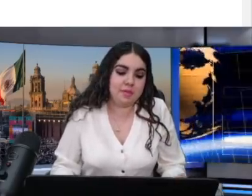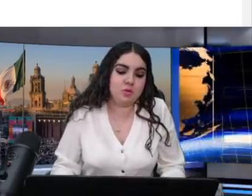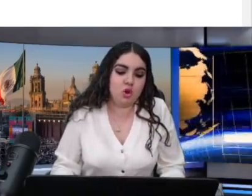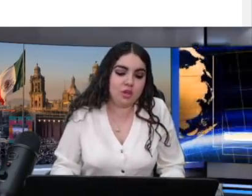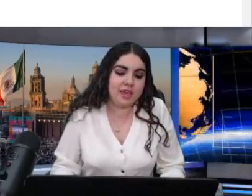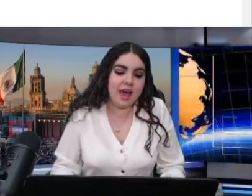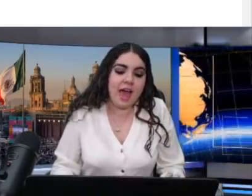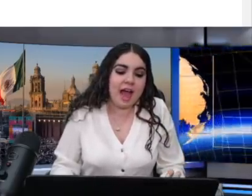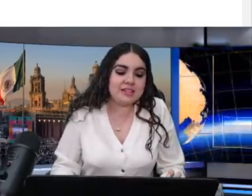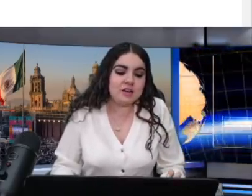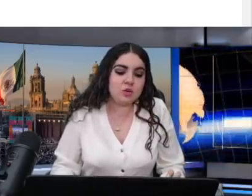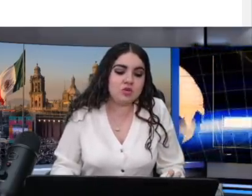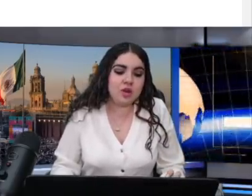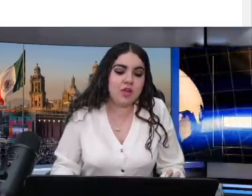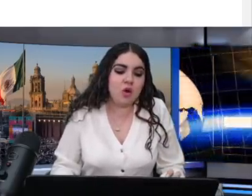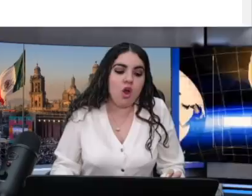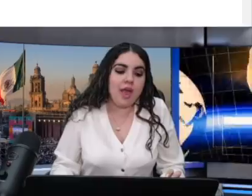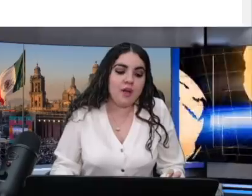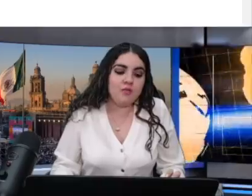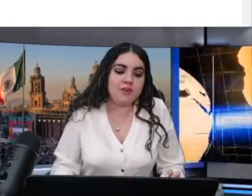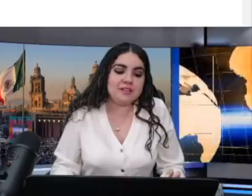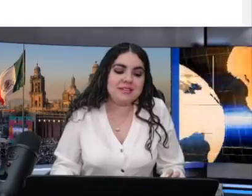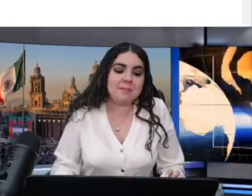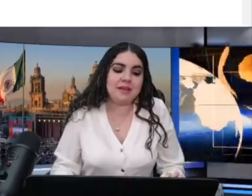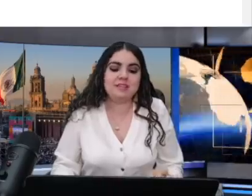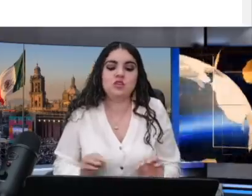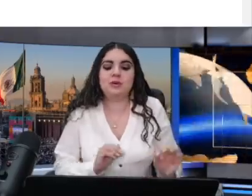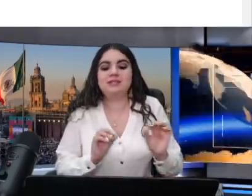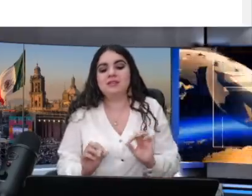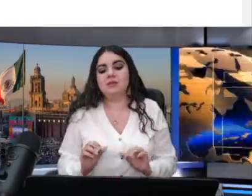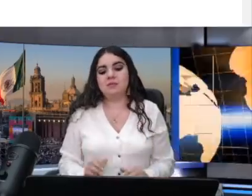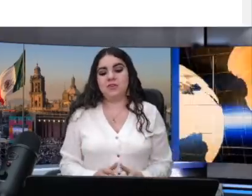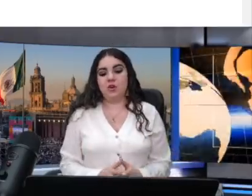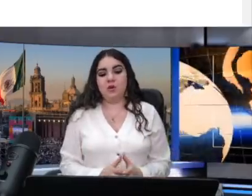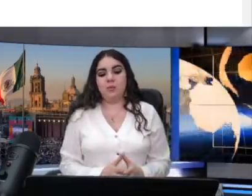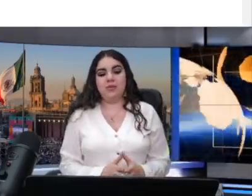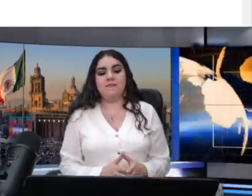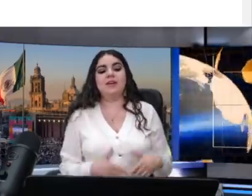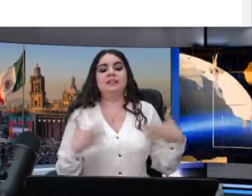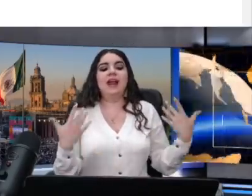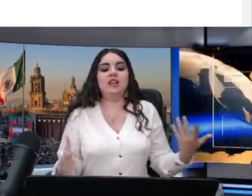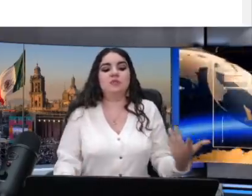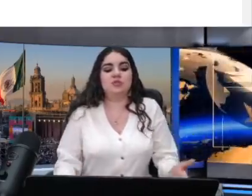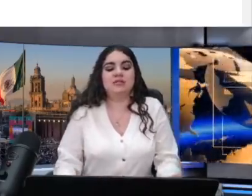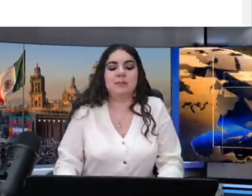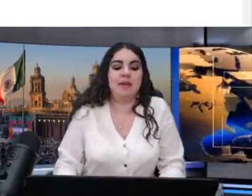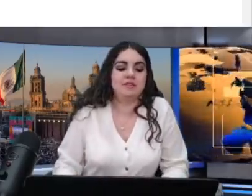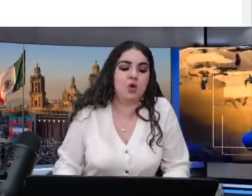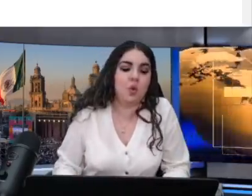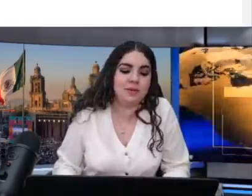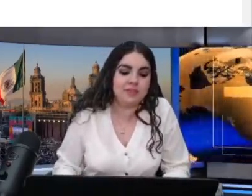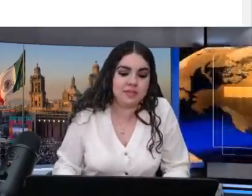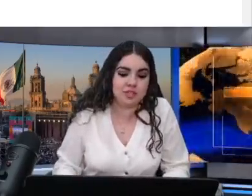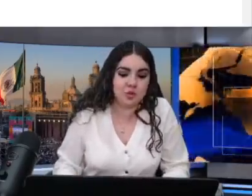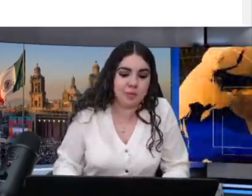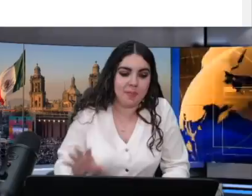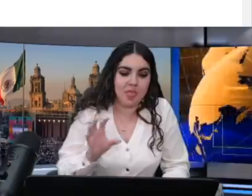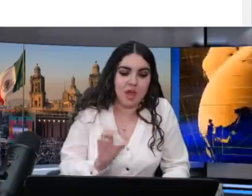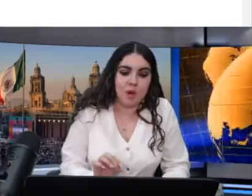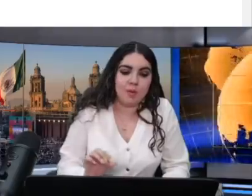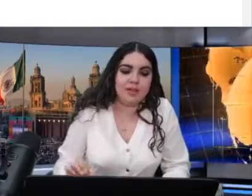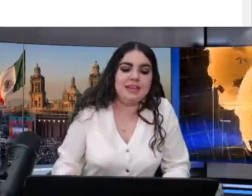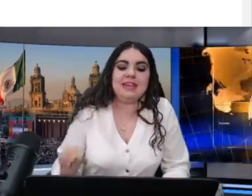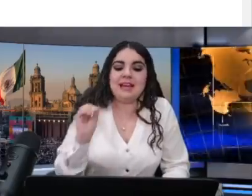en epidemiología al ser cuestionado en conferencia de prensa sobre si este fenómeno puede afectar a las personas que padecen